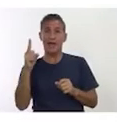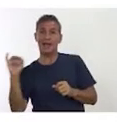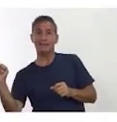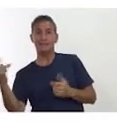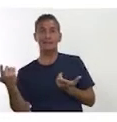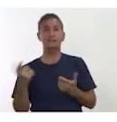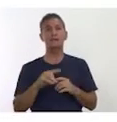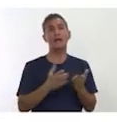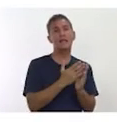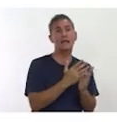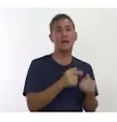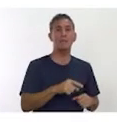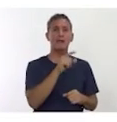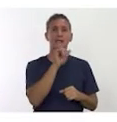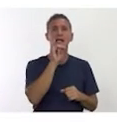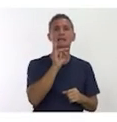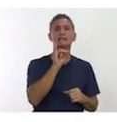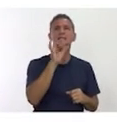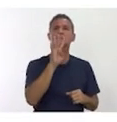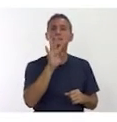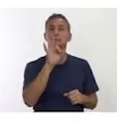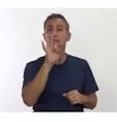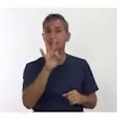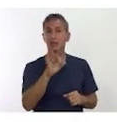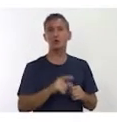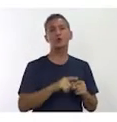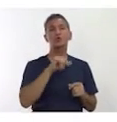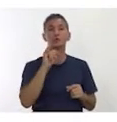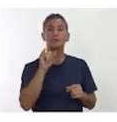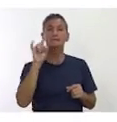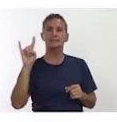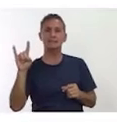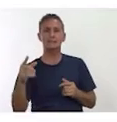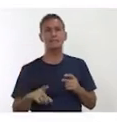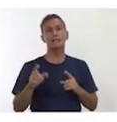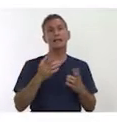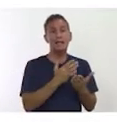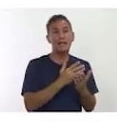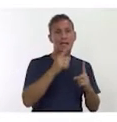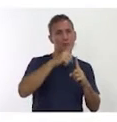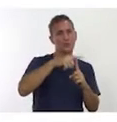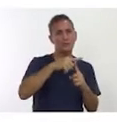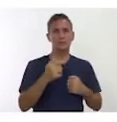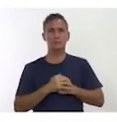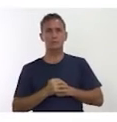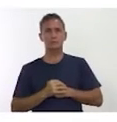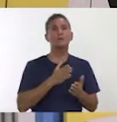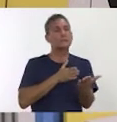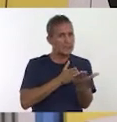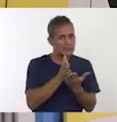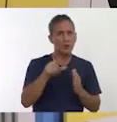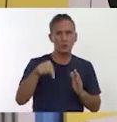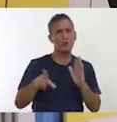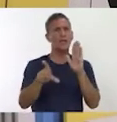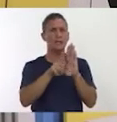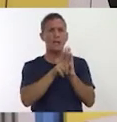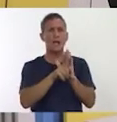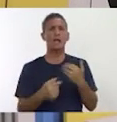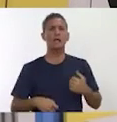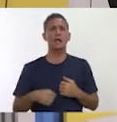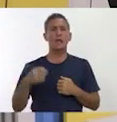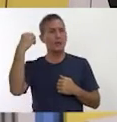el 16 de la página 68 y 69 del libro de texto. En el transcurso de